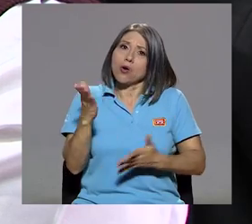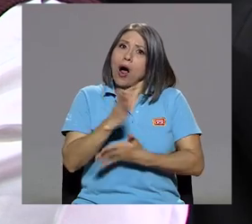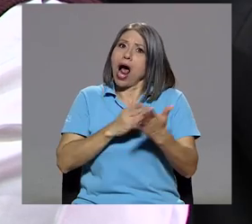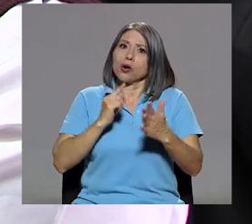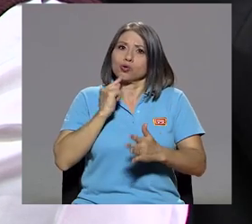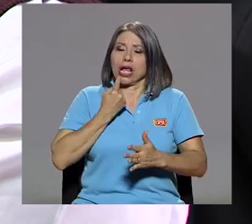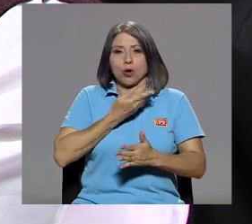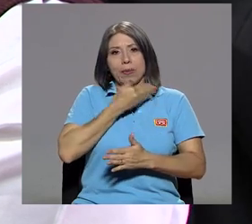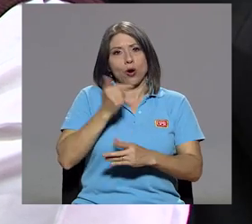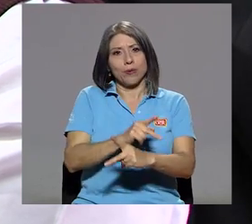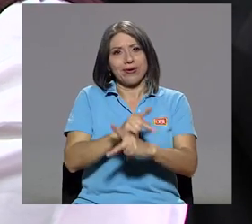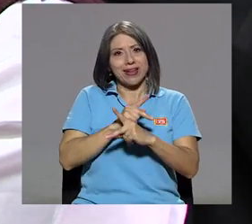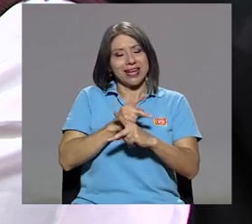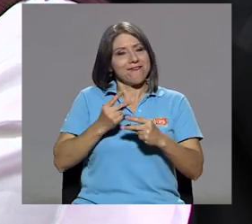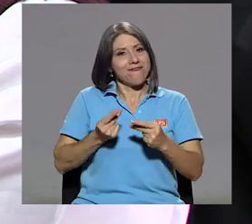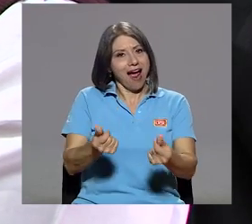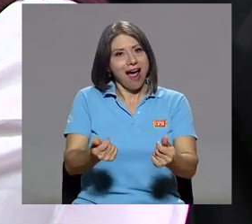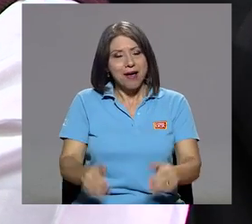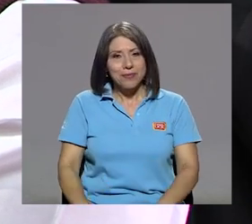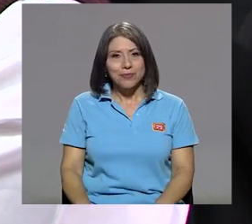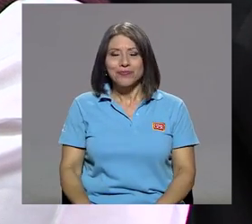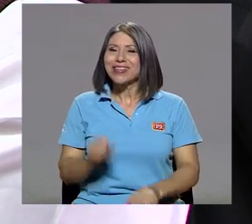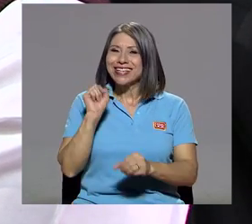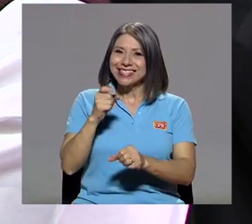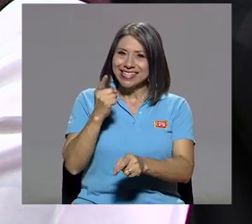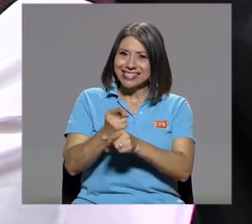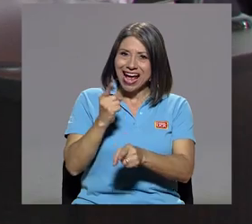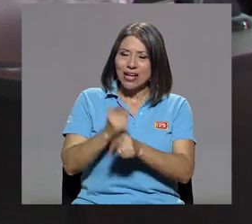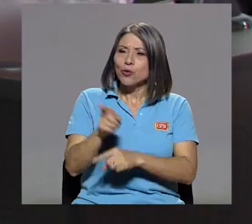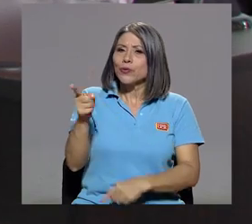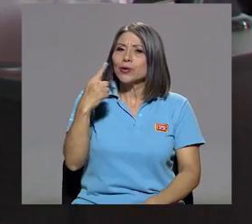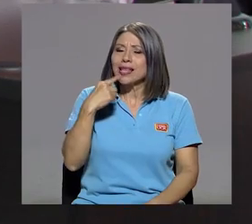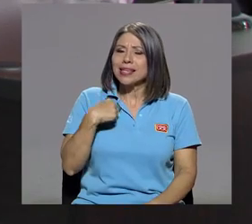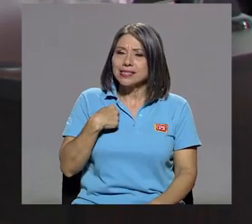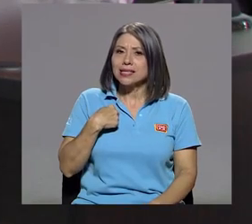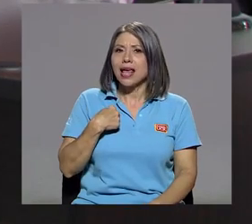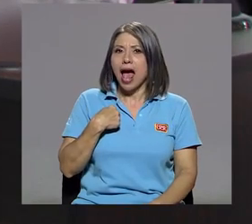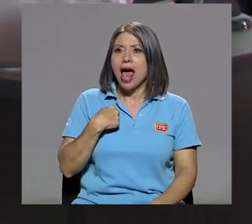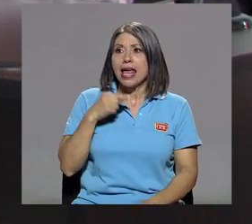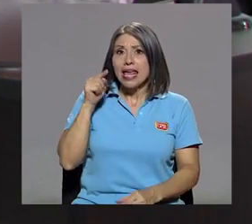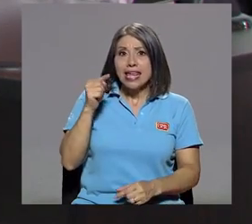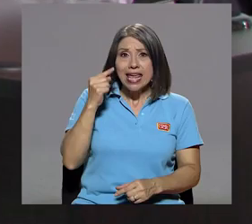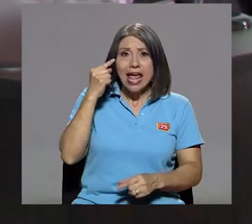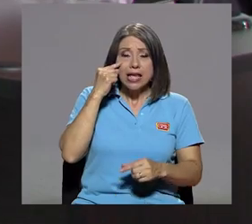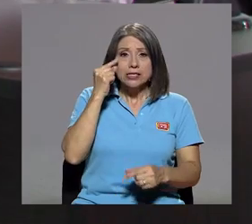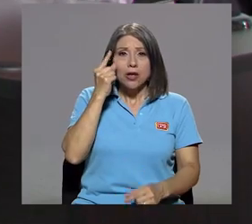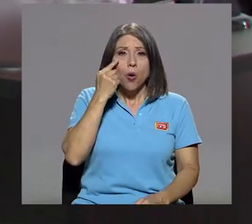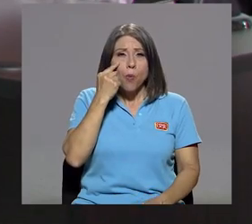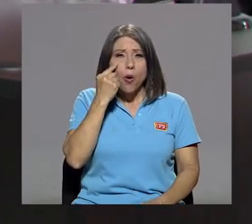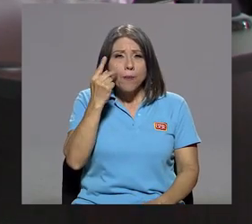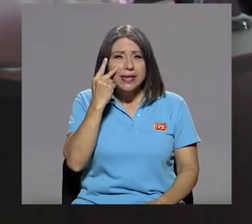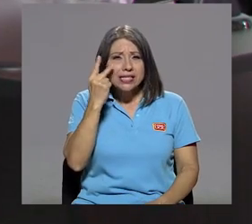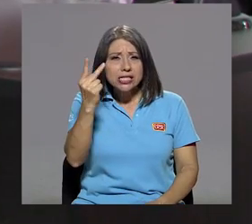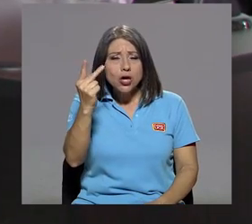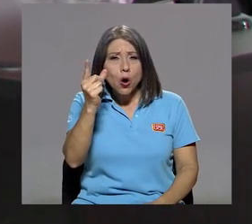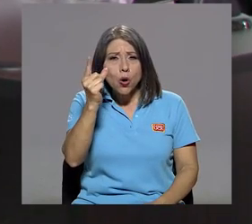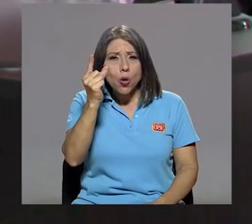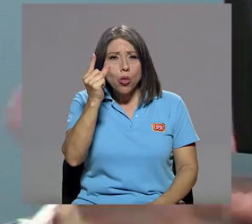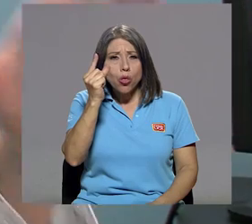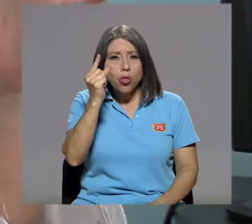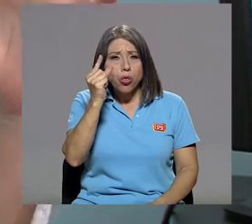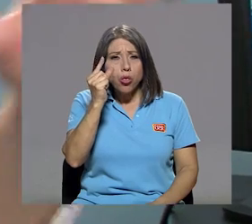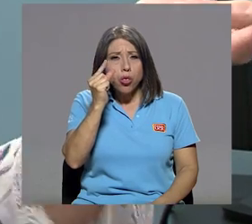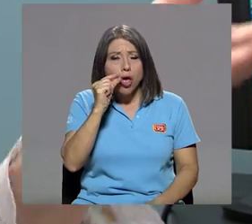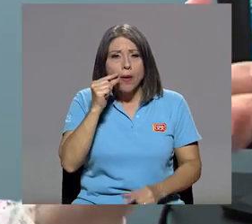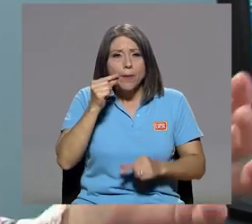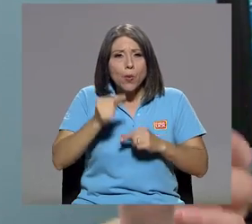pena prevenirle, claro. Usted decía entonces, bueno, que es gradual, ¿verdad? La pérdida de la visión que se va dando